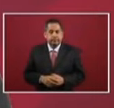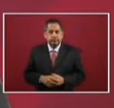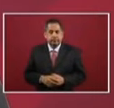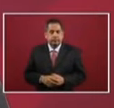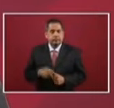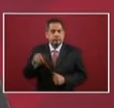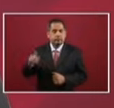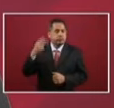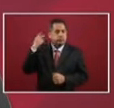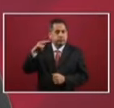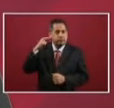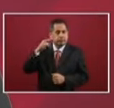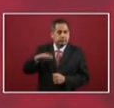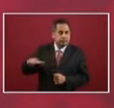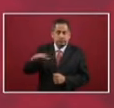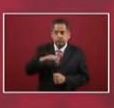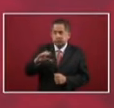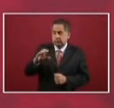Coatzacoalcos.